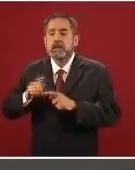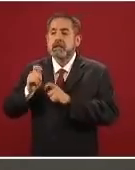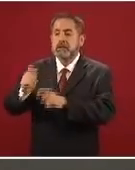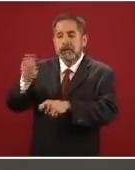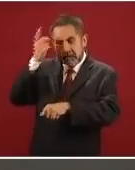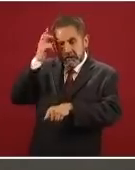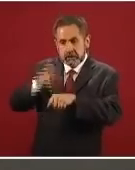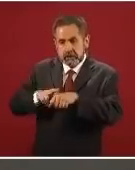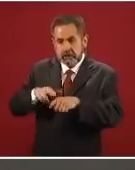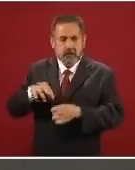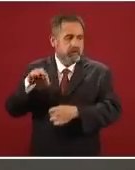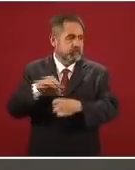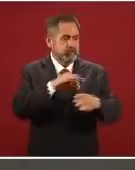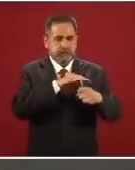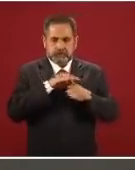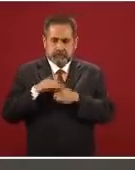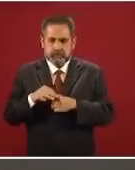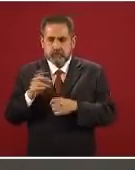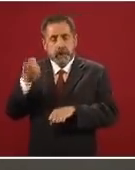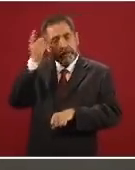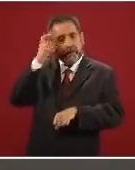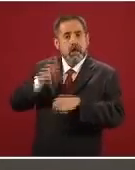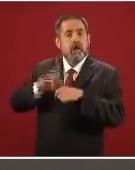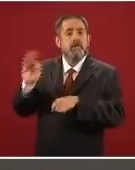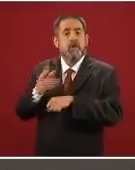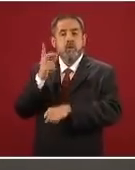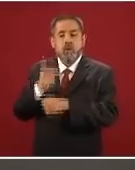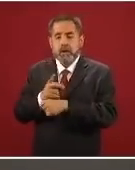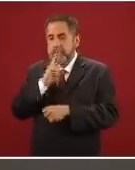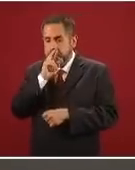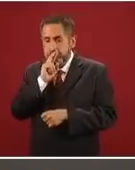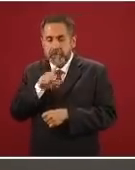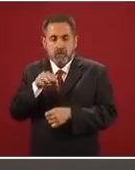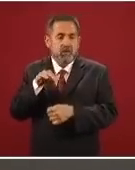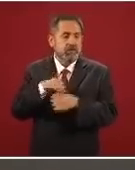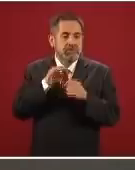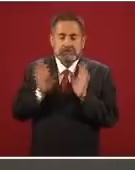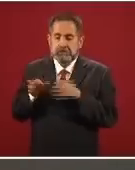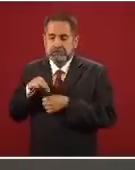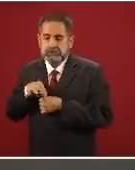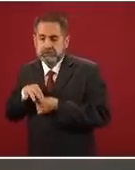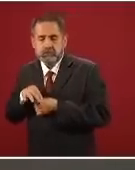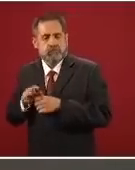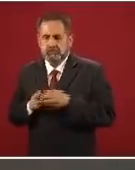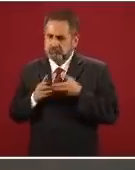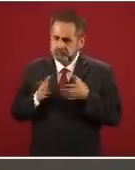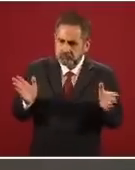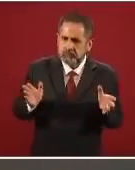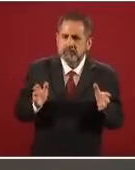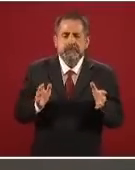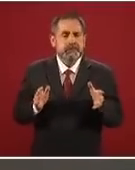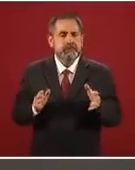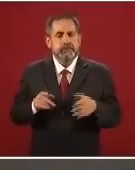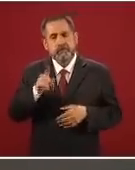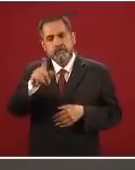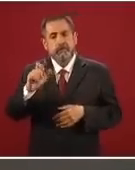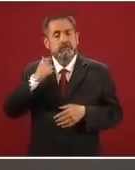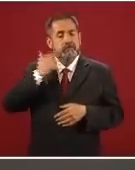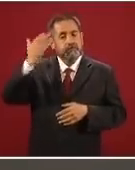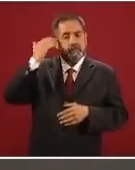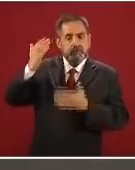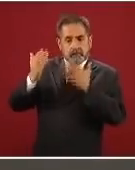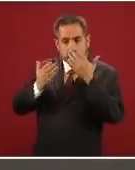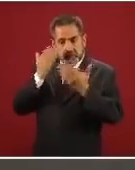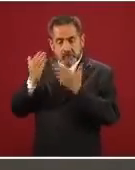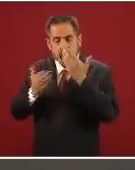del rector como de los directores de facultades, que son elecciones cerradas, presidente. Usted cuando estudió en esa universidad